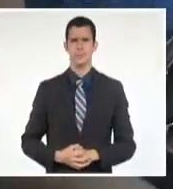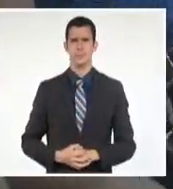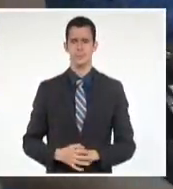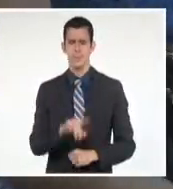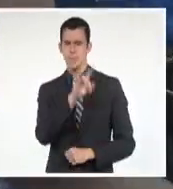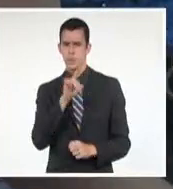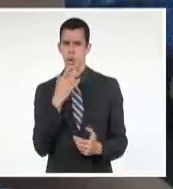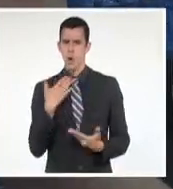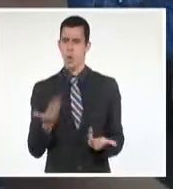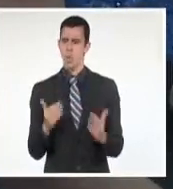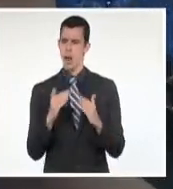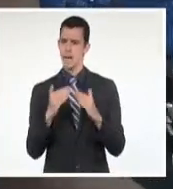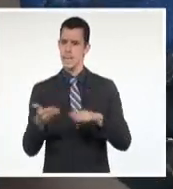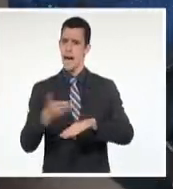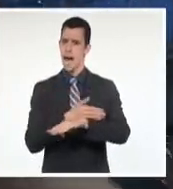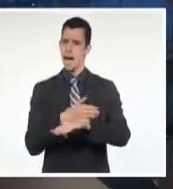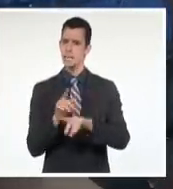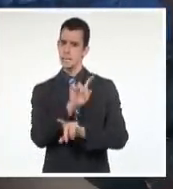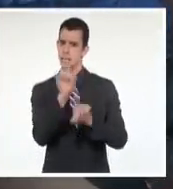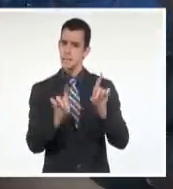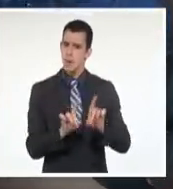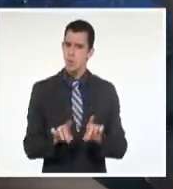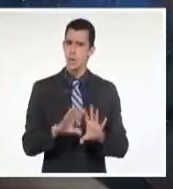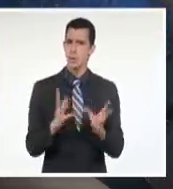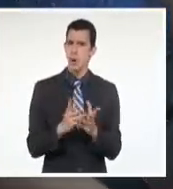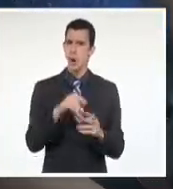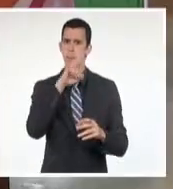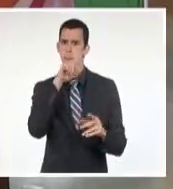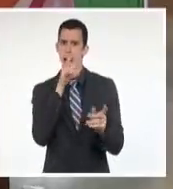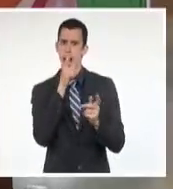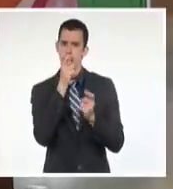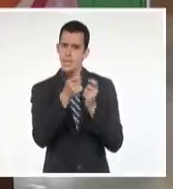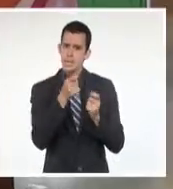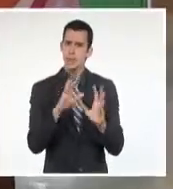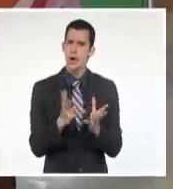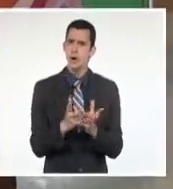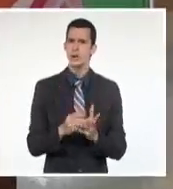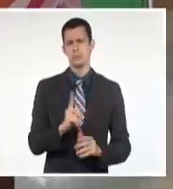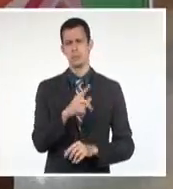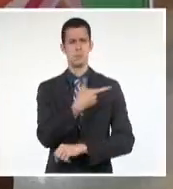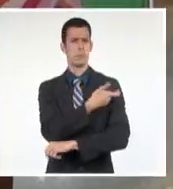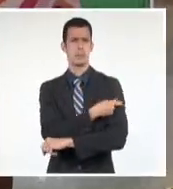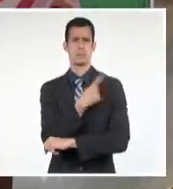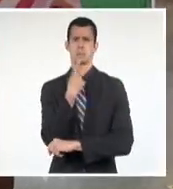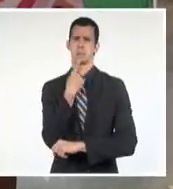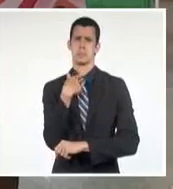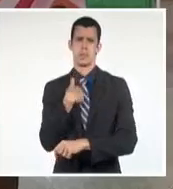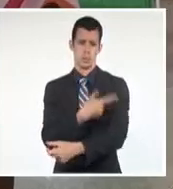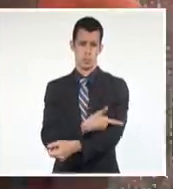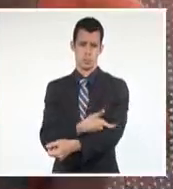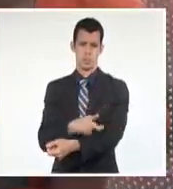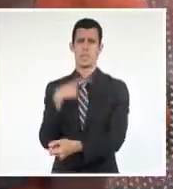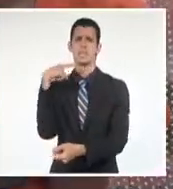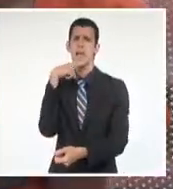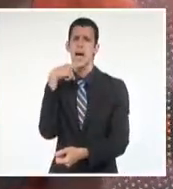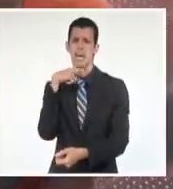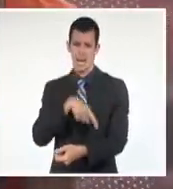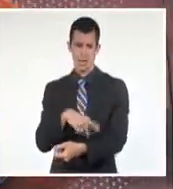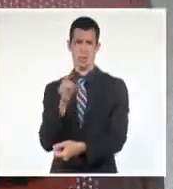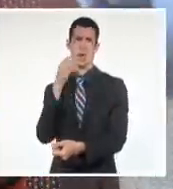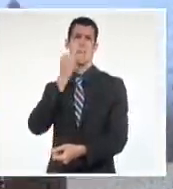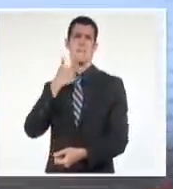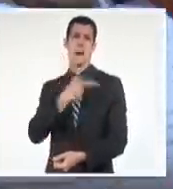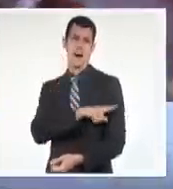mamá? De que el pinchazo duele menos que la extracción de sangre. El proceso vuelve a ser inspeccionado por la Autoridad